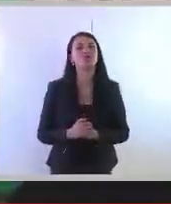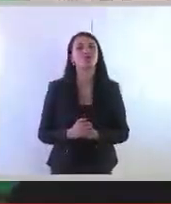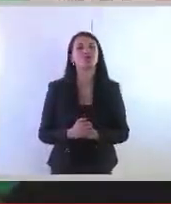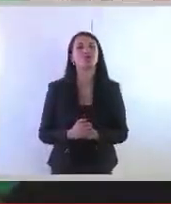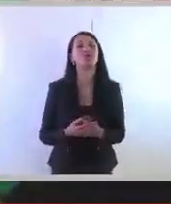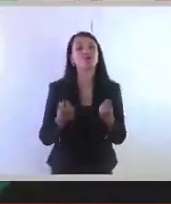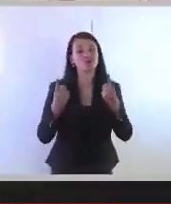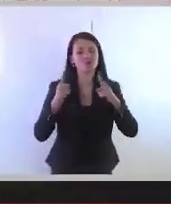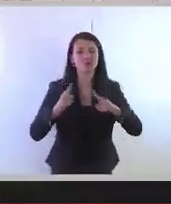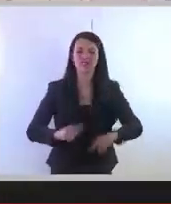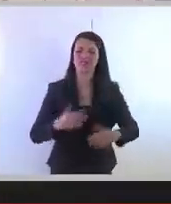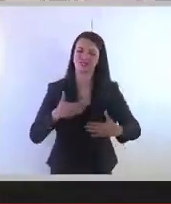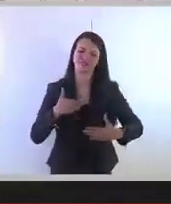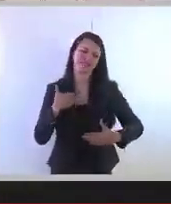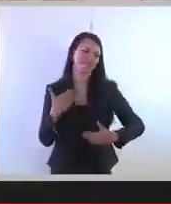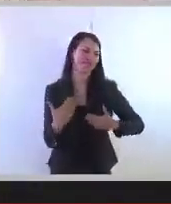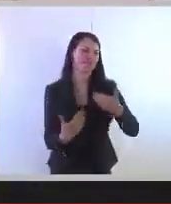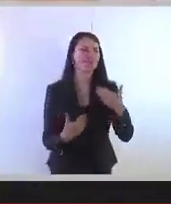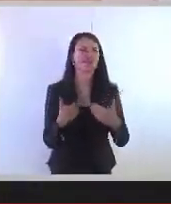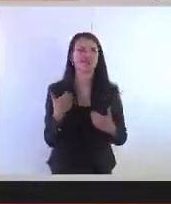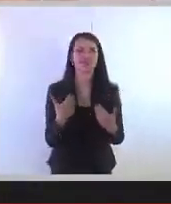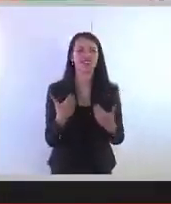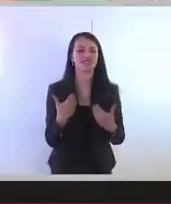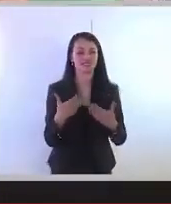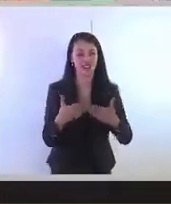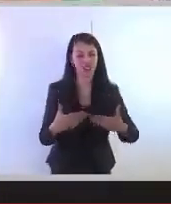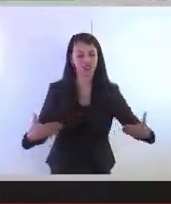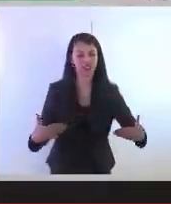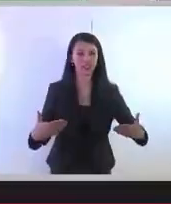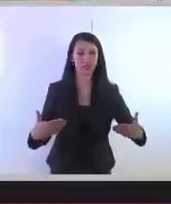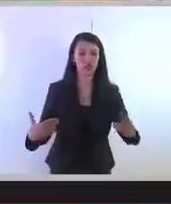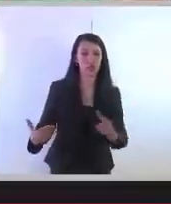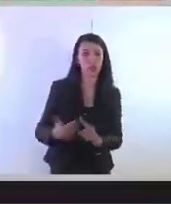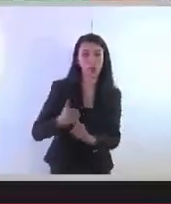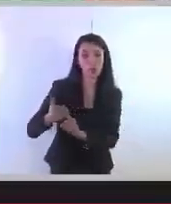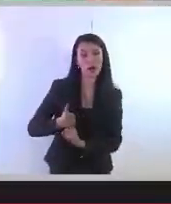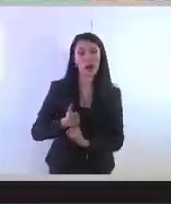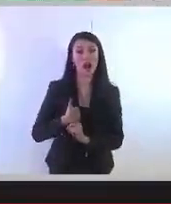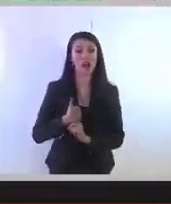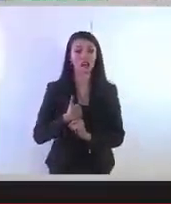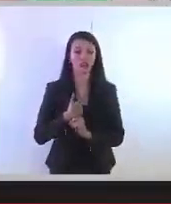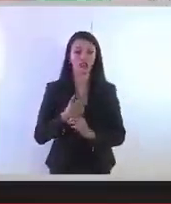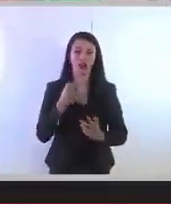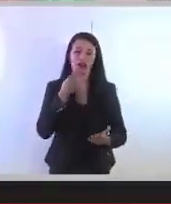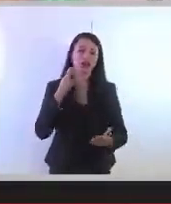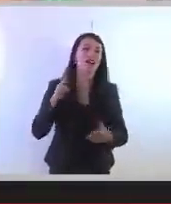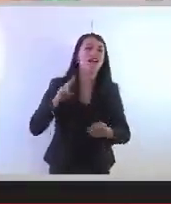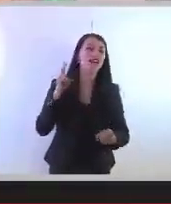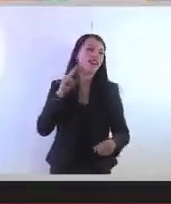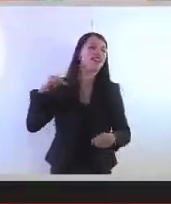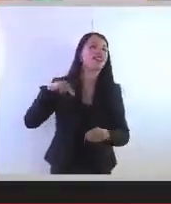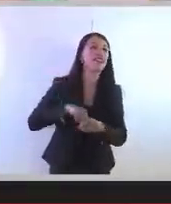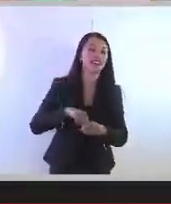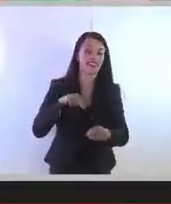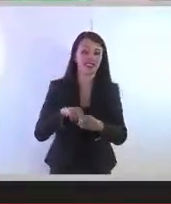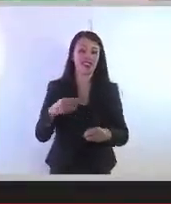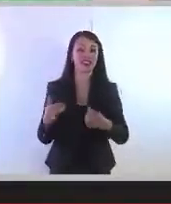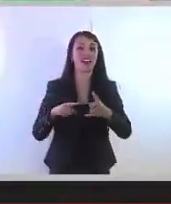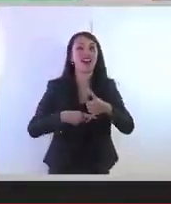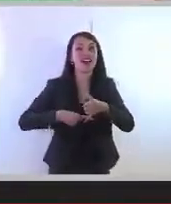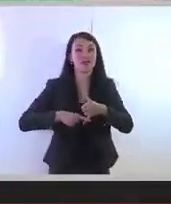Pero también con mucha alegría porque aparecieron los niños indígenas en la Amazonía colombiana.